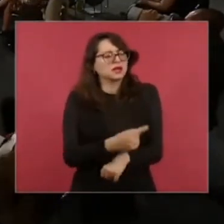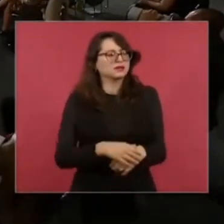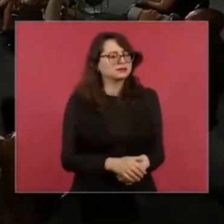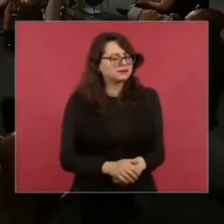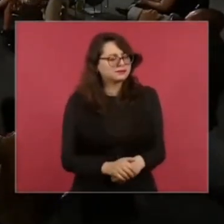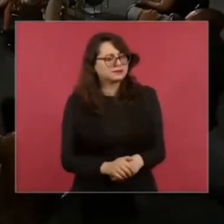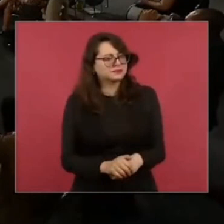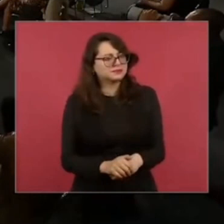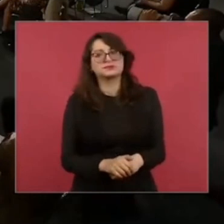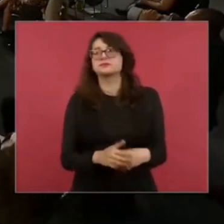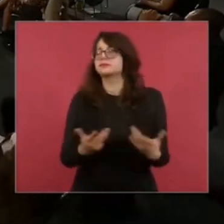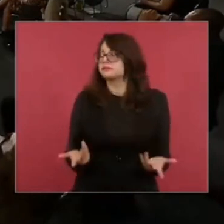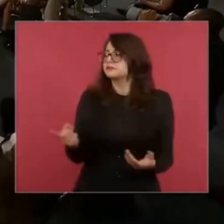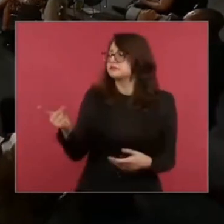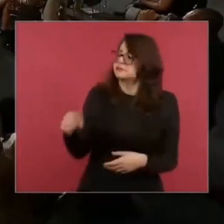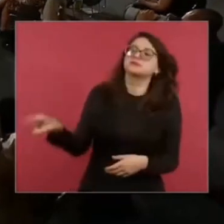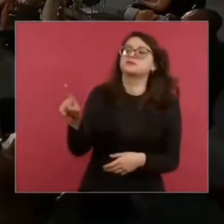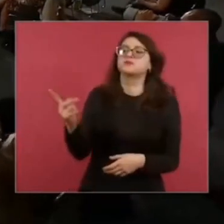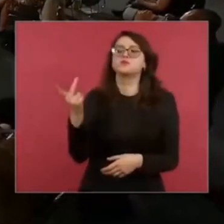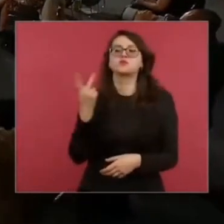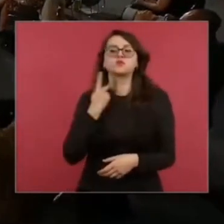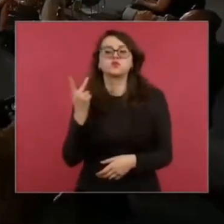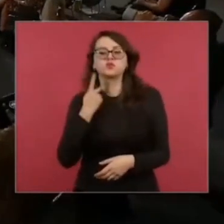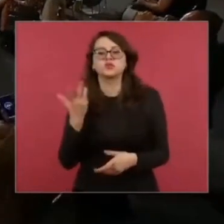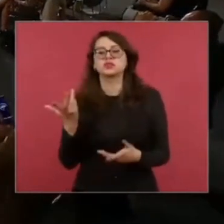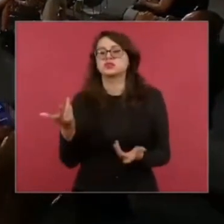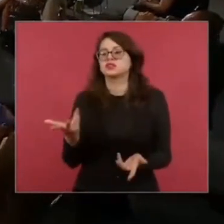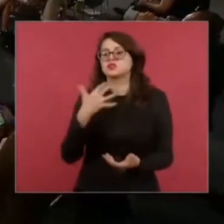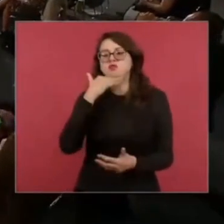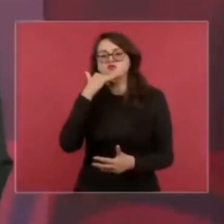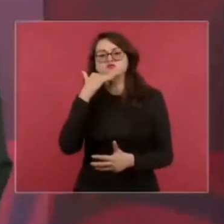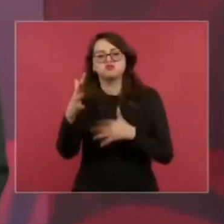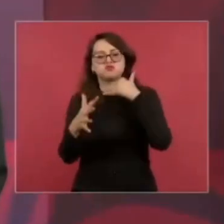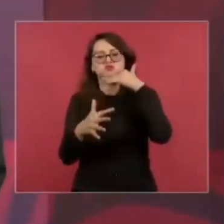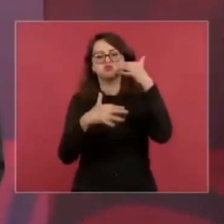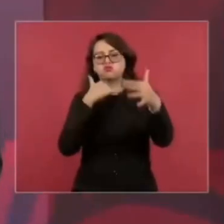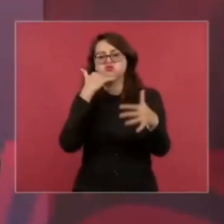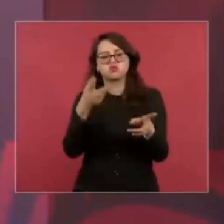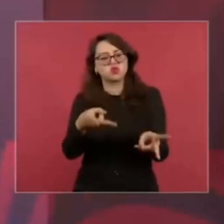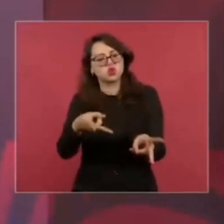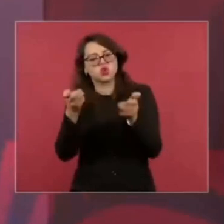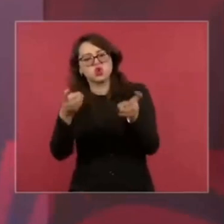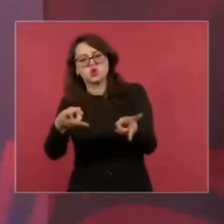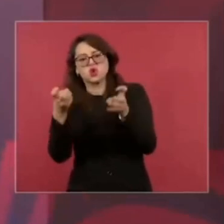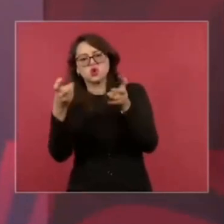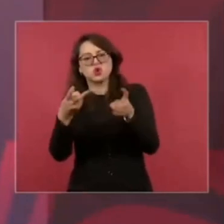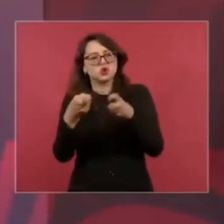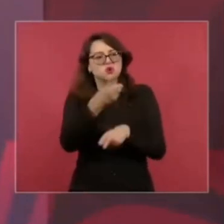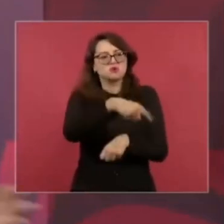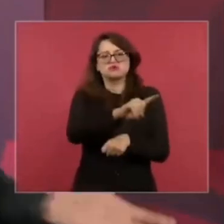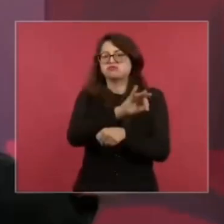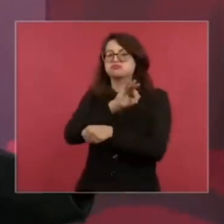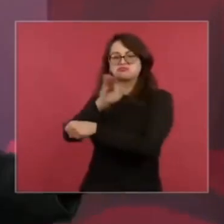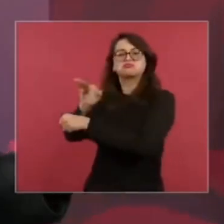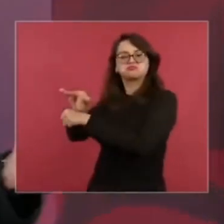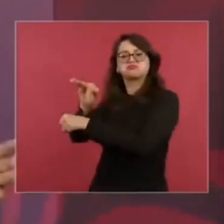mentir con una facilidad que de veras asombran estos señores de la derecha. Amigos, vamos a ir a la intervención